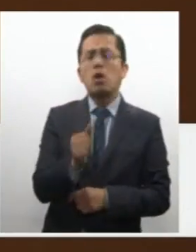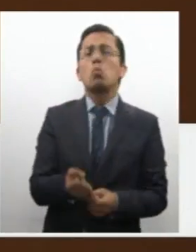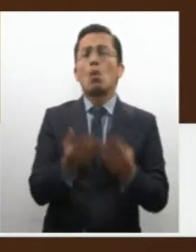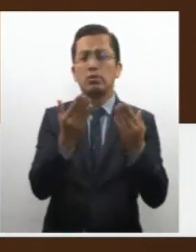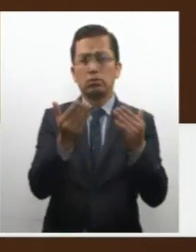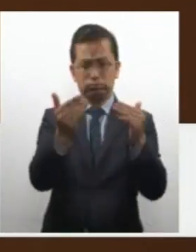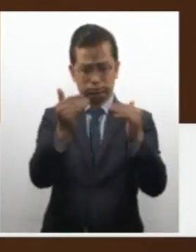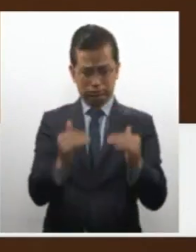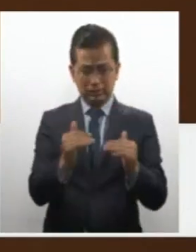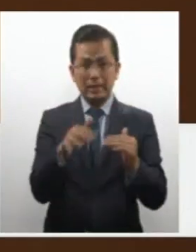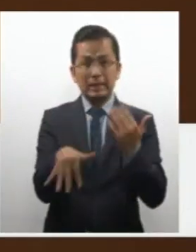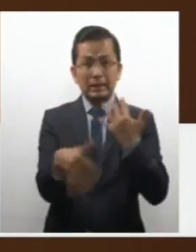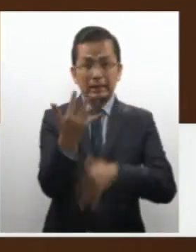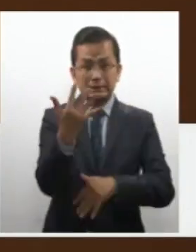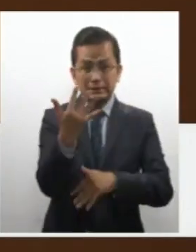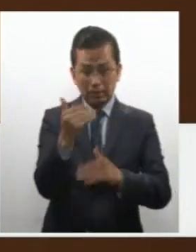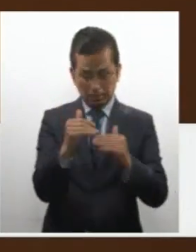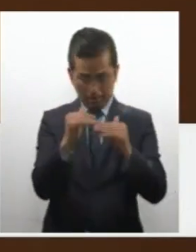por millón.